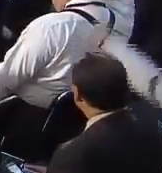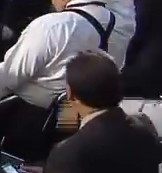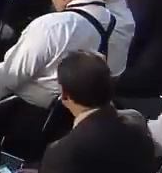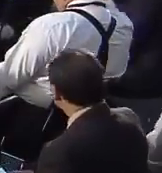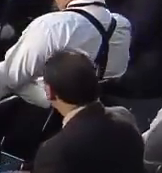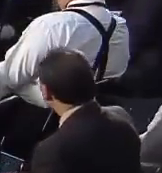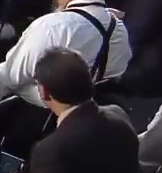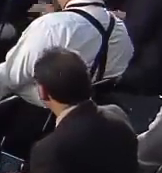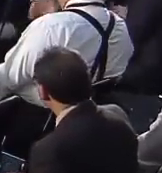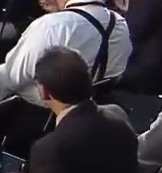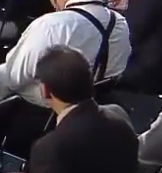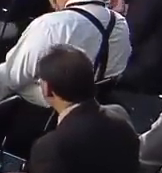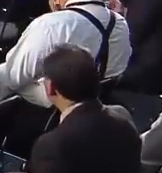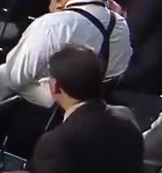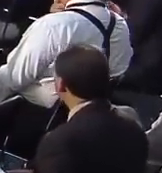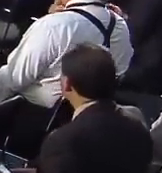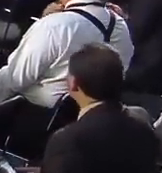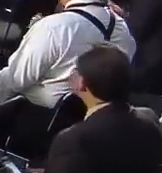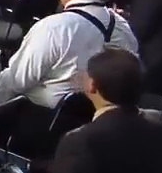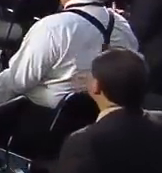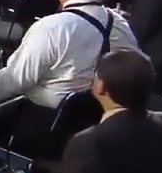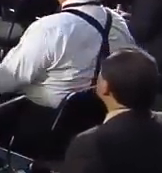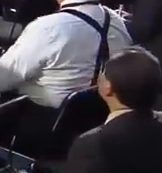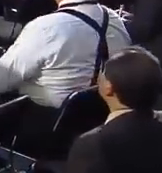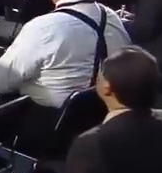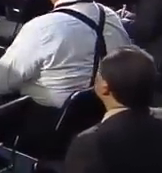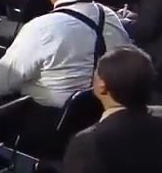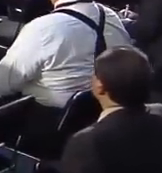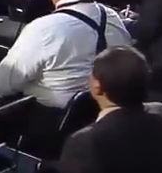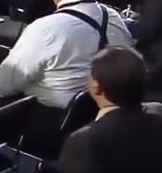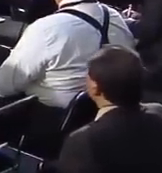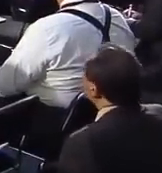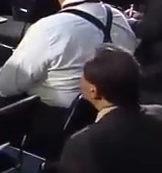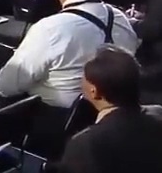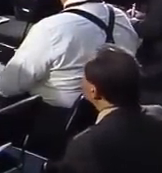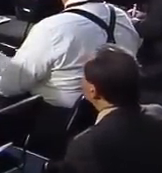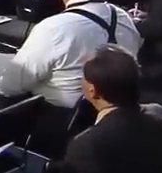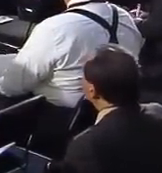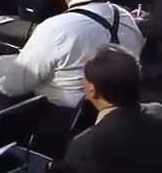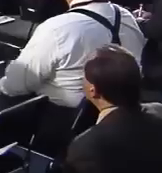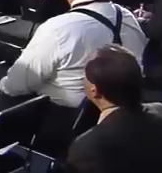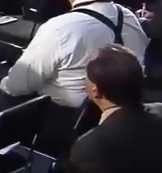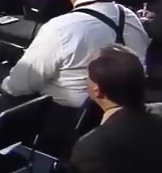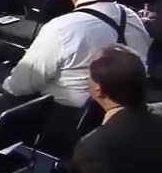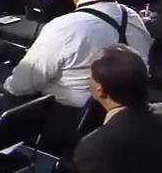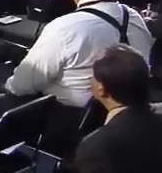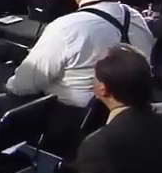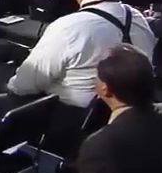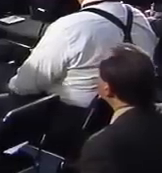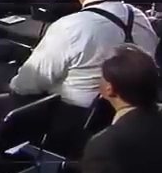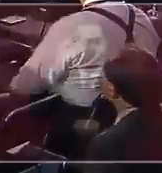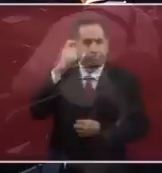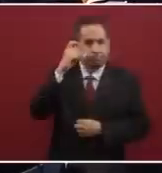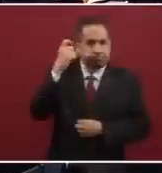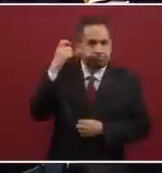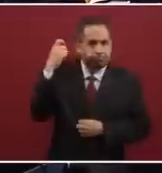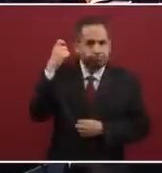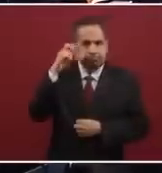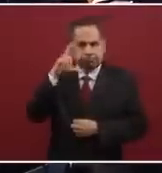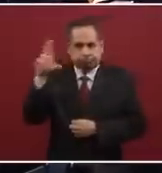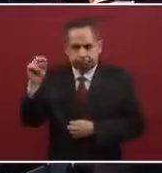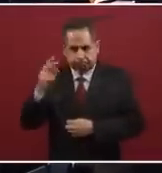Buenos días, señor presidente. Mi nombre es Agustín Ambriz, vengo del periódico Luces del Siglo de Quintana Roo. Le quiero hacer dos preguntas, si me lo permite.